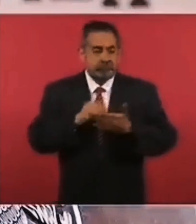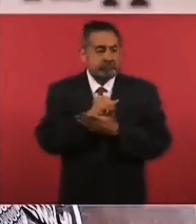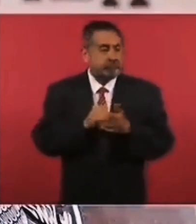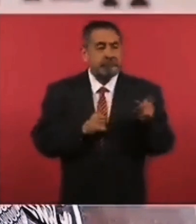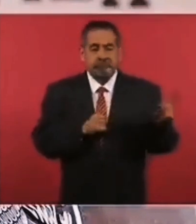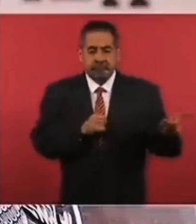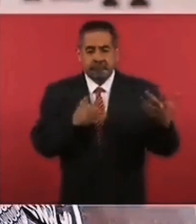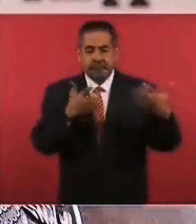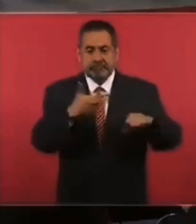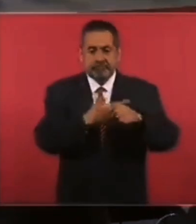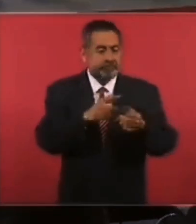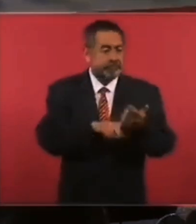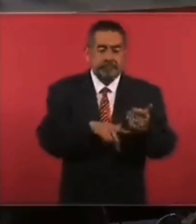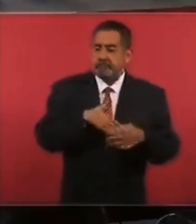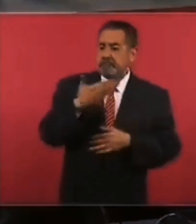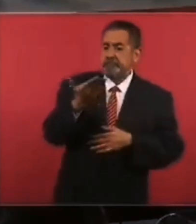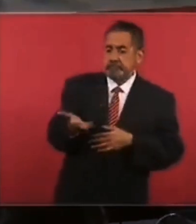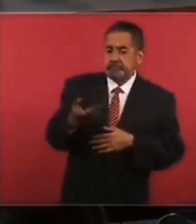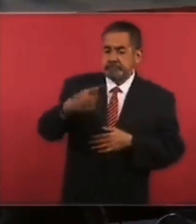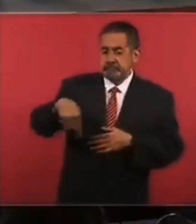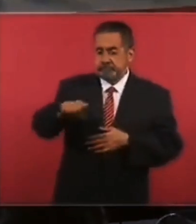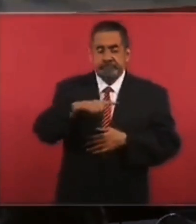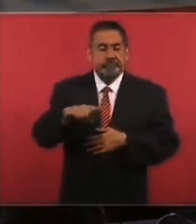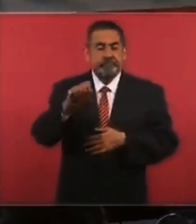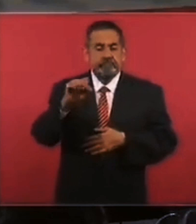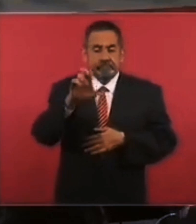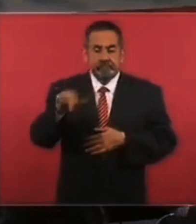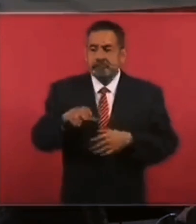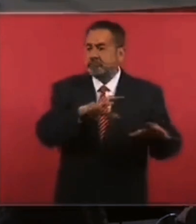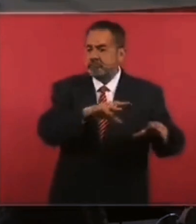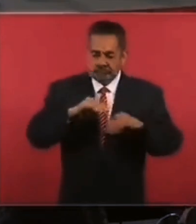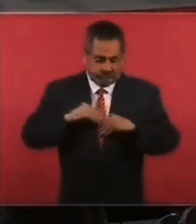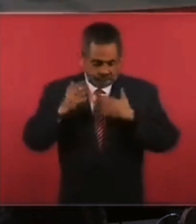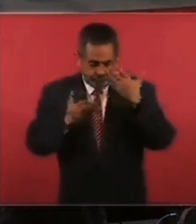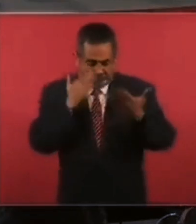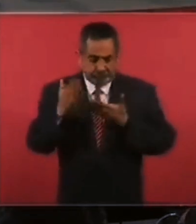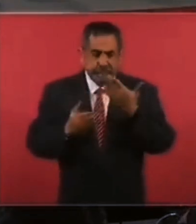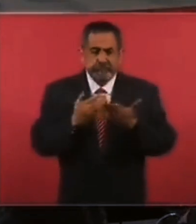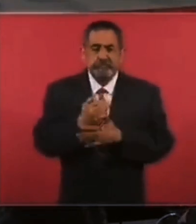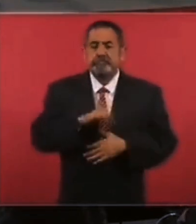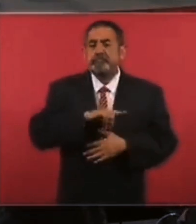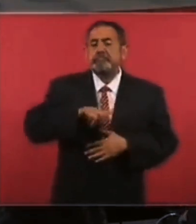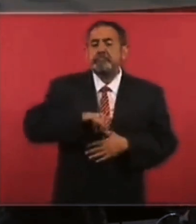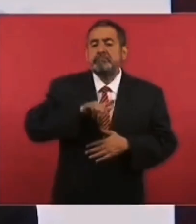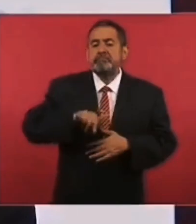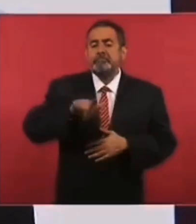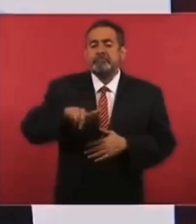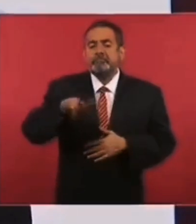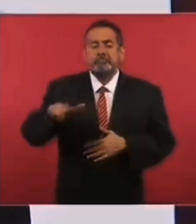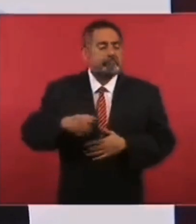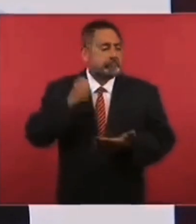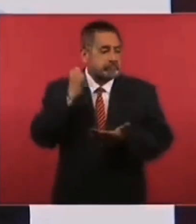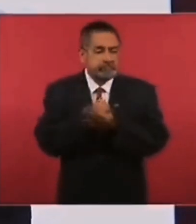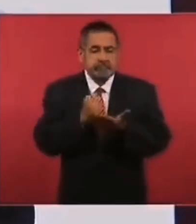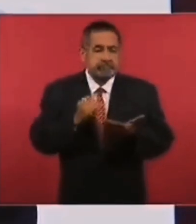empresa, pidió al Pleno de la Suprema Corte analizarlos y ha sido omiso al resolverlos sin